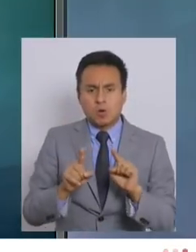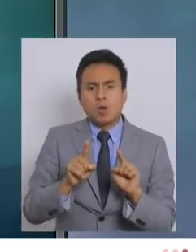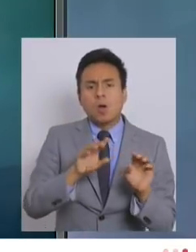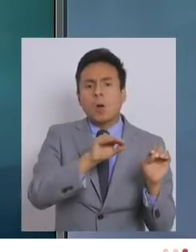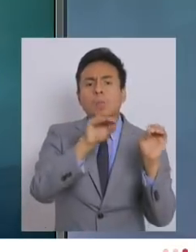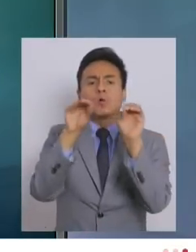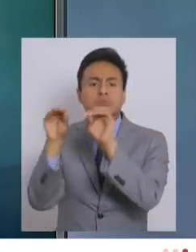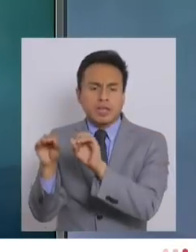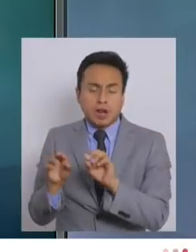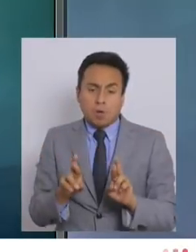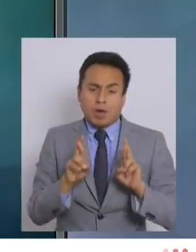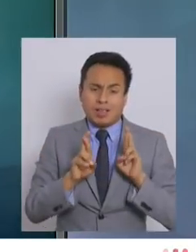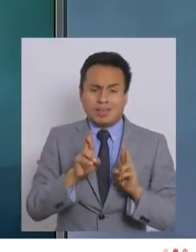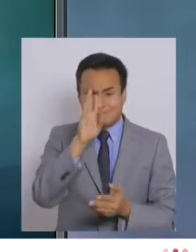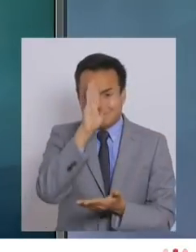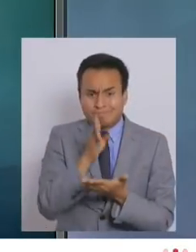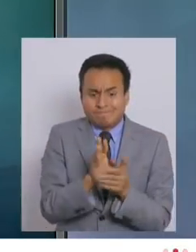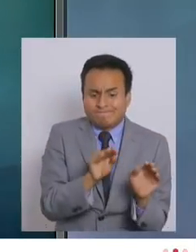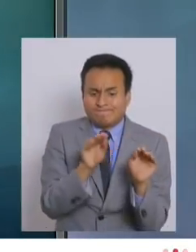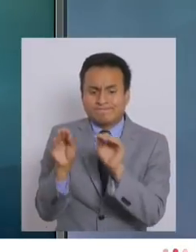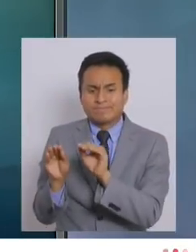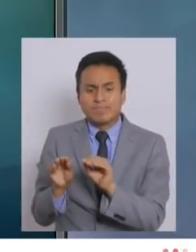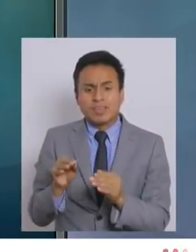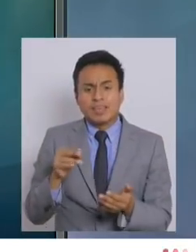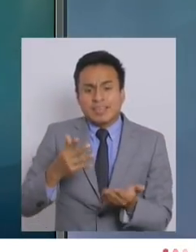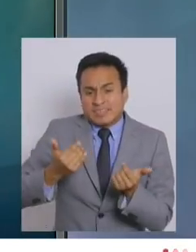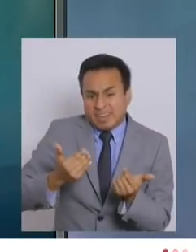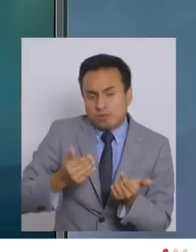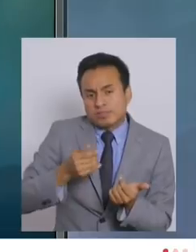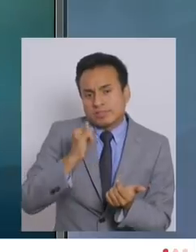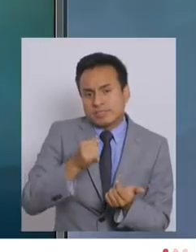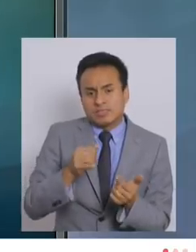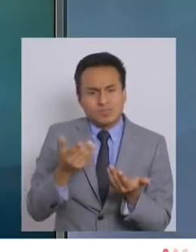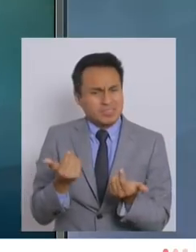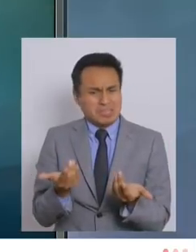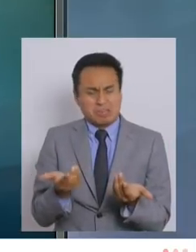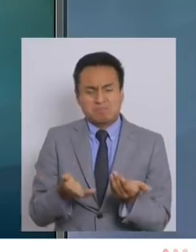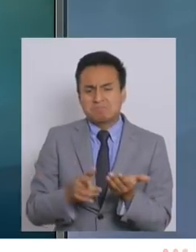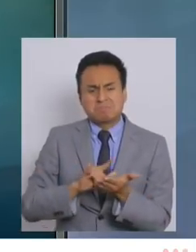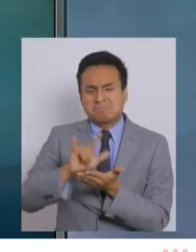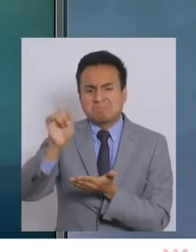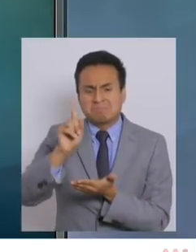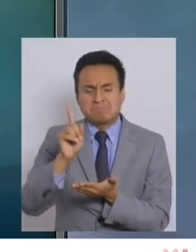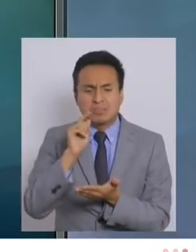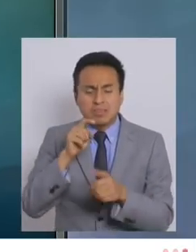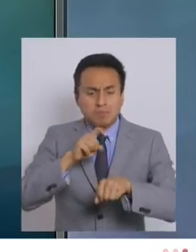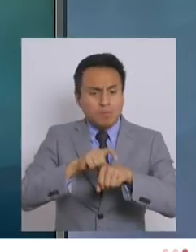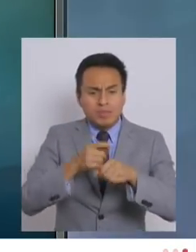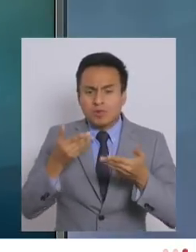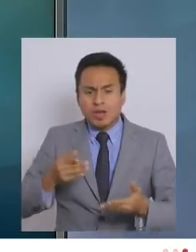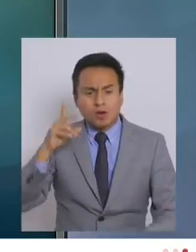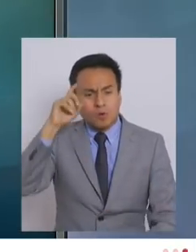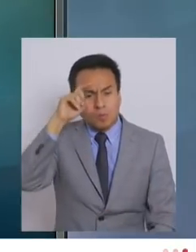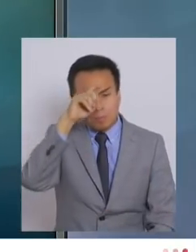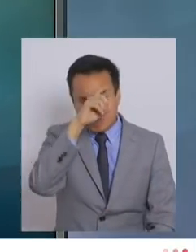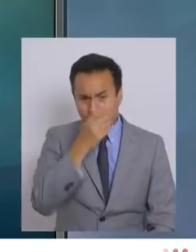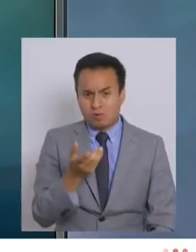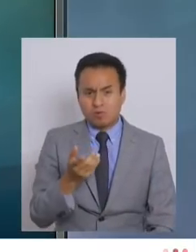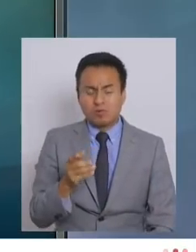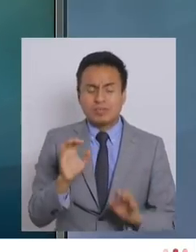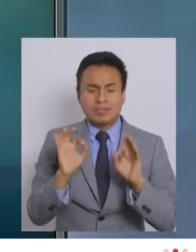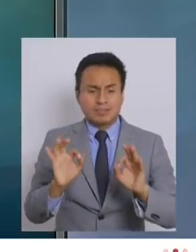aquellas decisiones de viajes que no sean estrictamente necesarios porque estamos en un momento complejo estamos en un momento que es